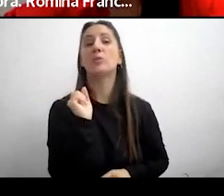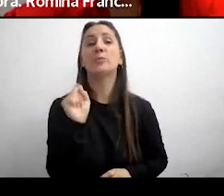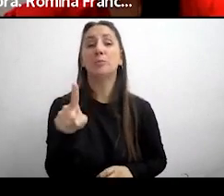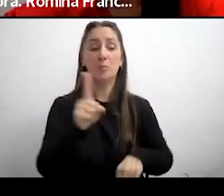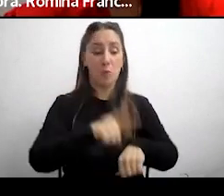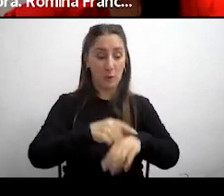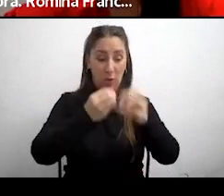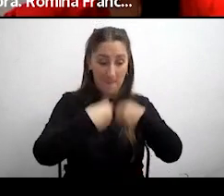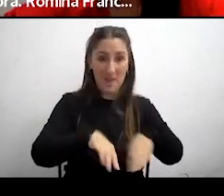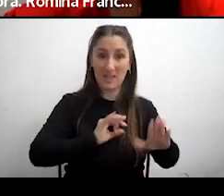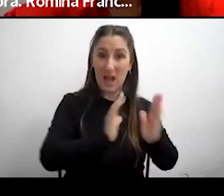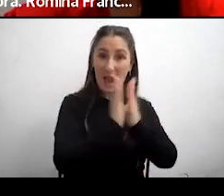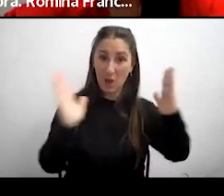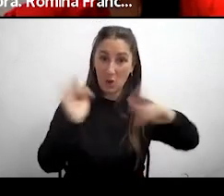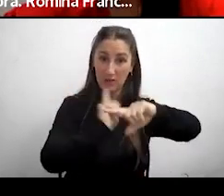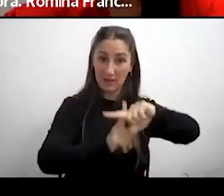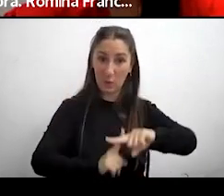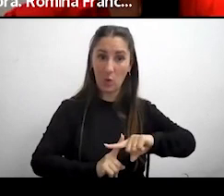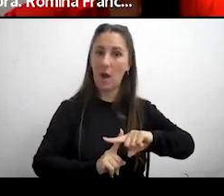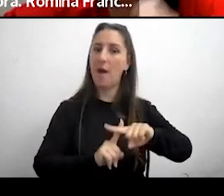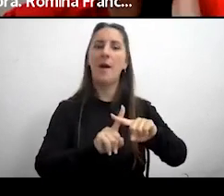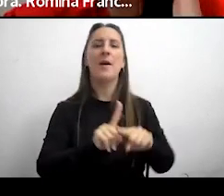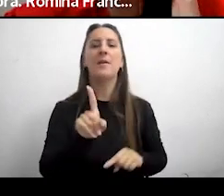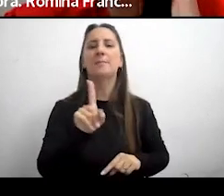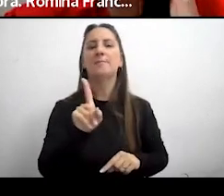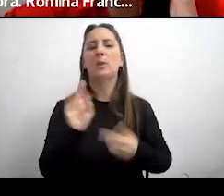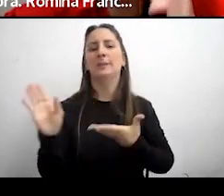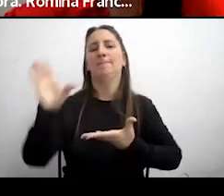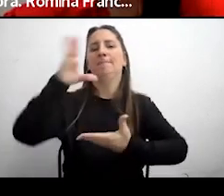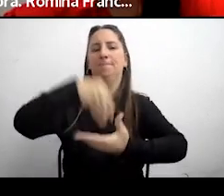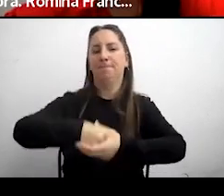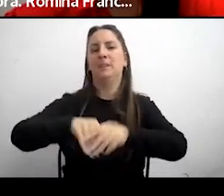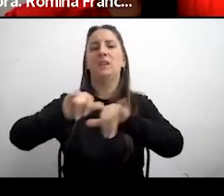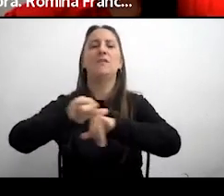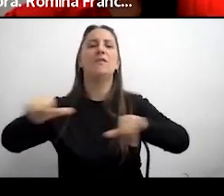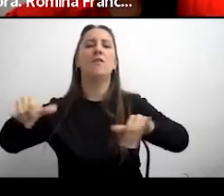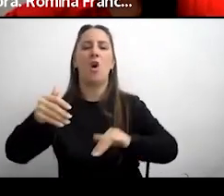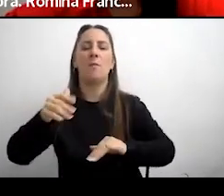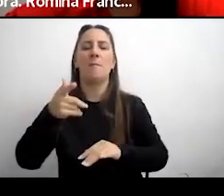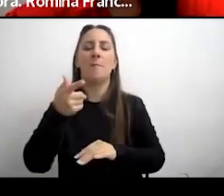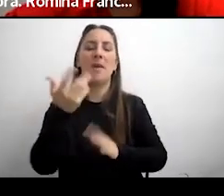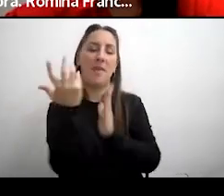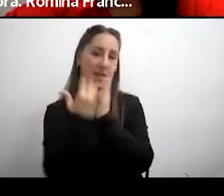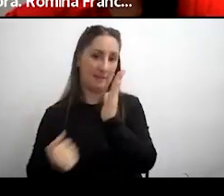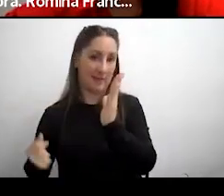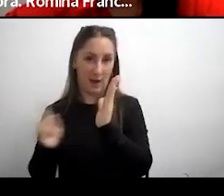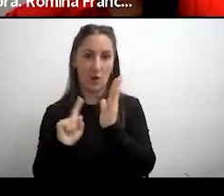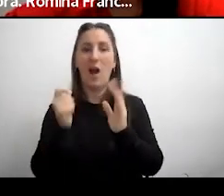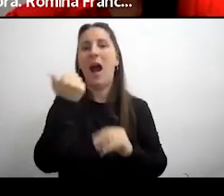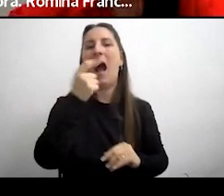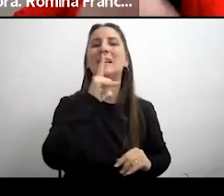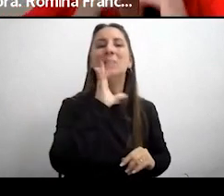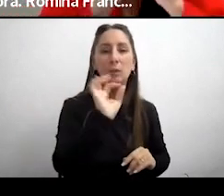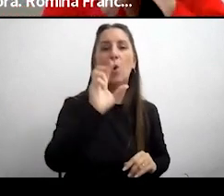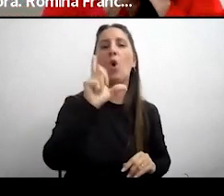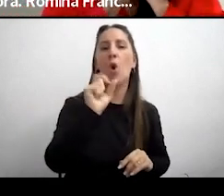del ejercicio que se liquida, no formará parte de los informes a detraer. O sea, lo vamos a dejar como activo computable. O sea, acá